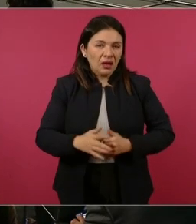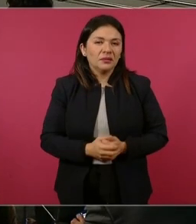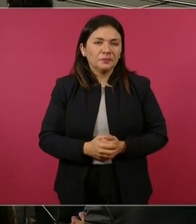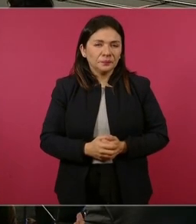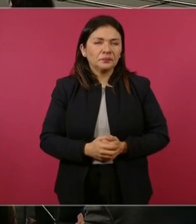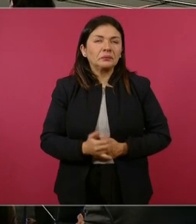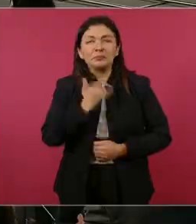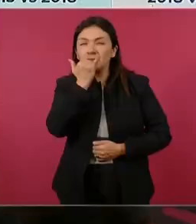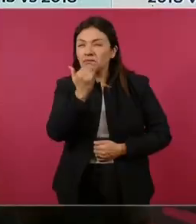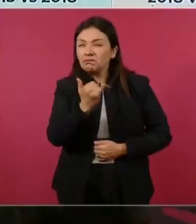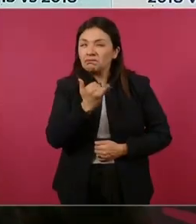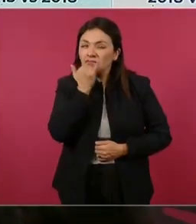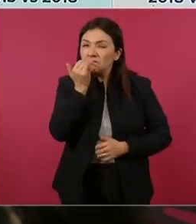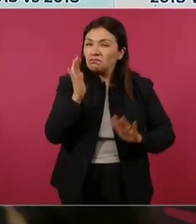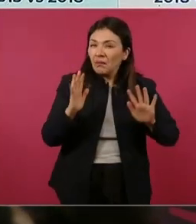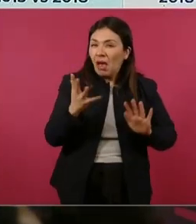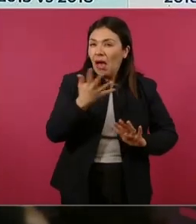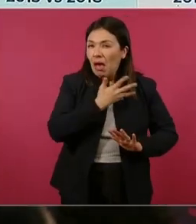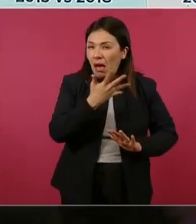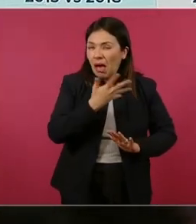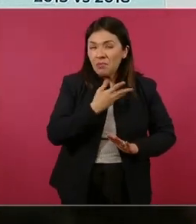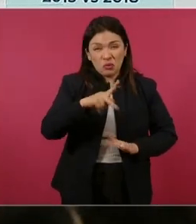algún indicio, pero no es que